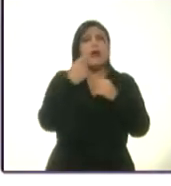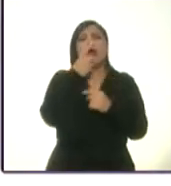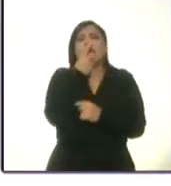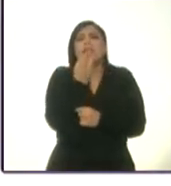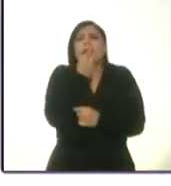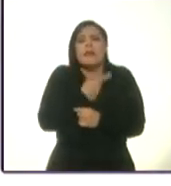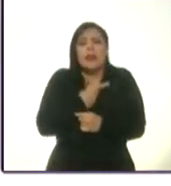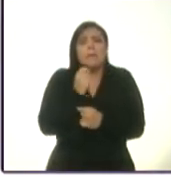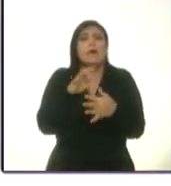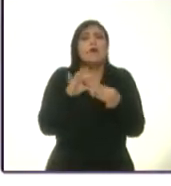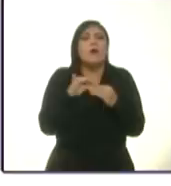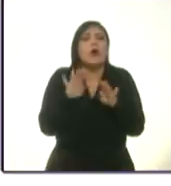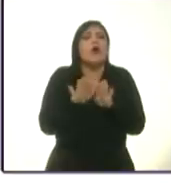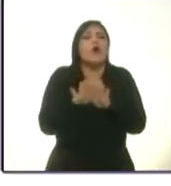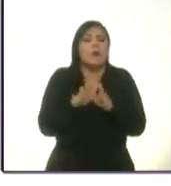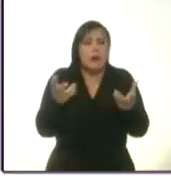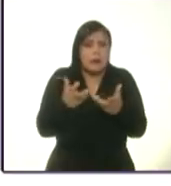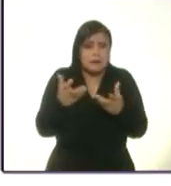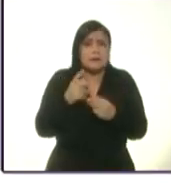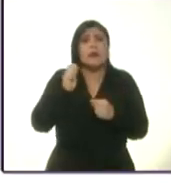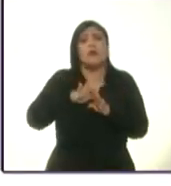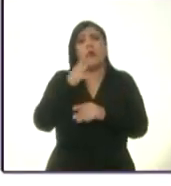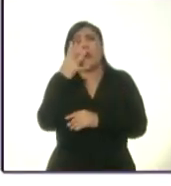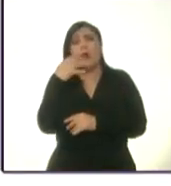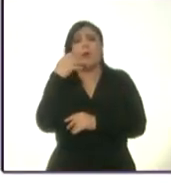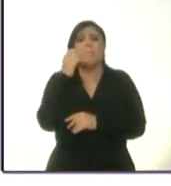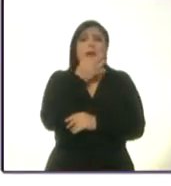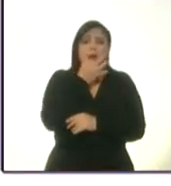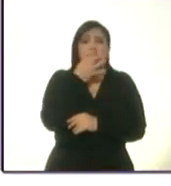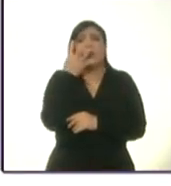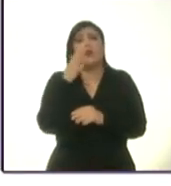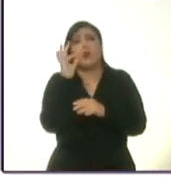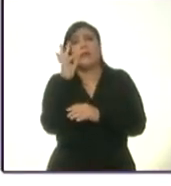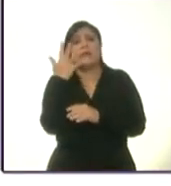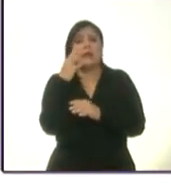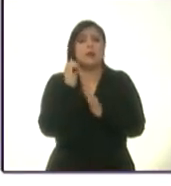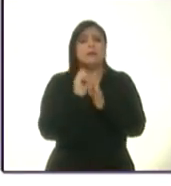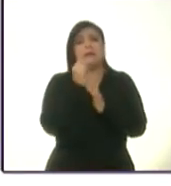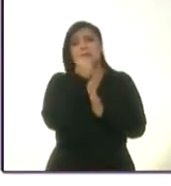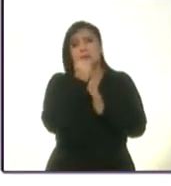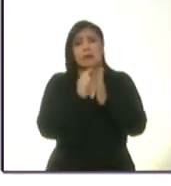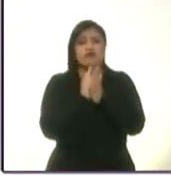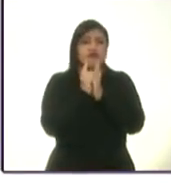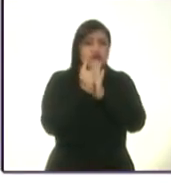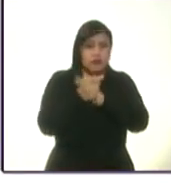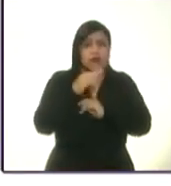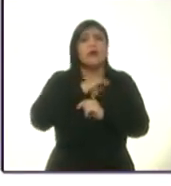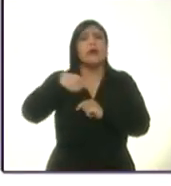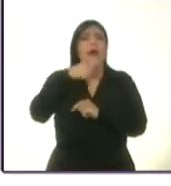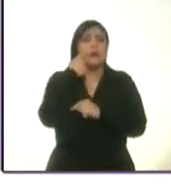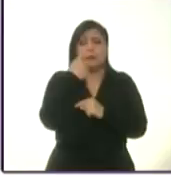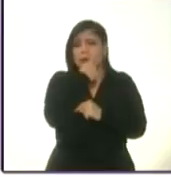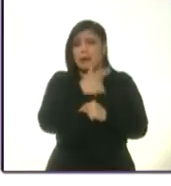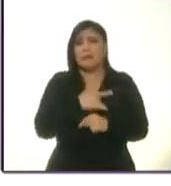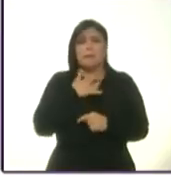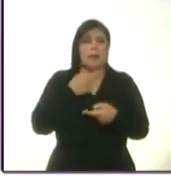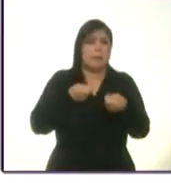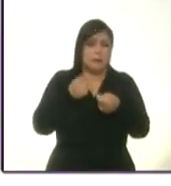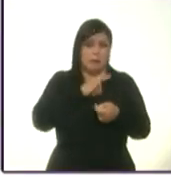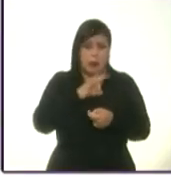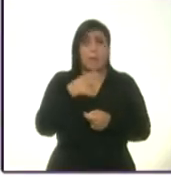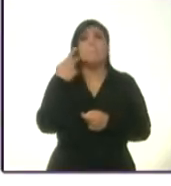en el que cada uno contará con 4 minutos con 45 segundos que podrán administrar como mejor les convenga